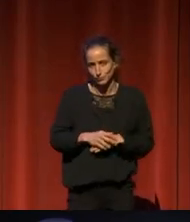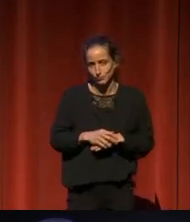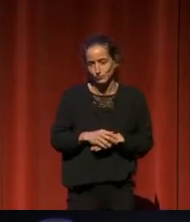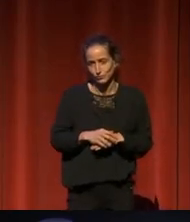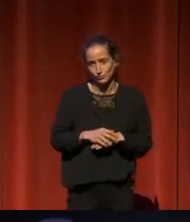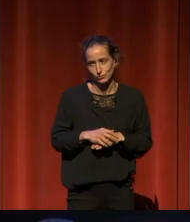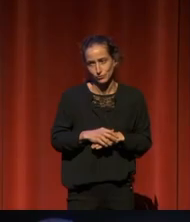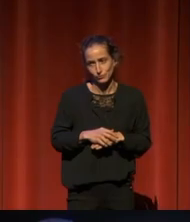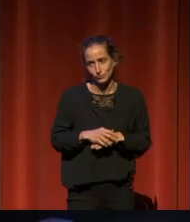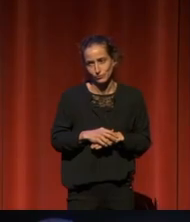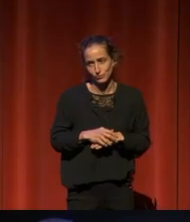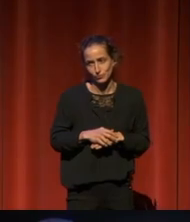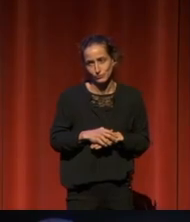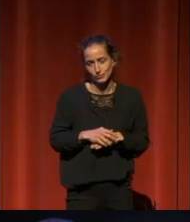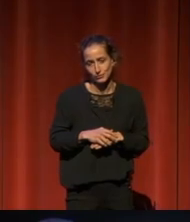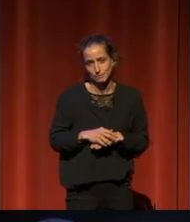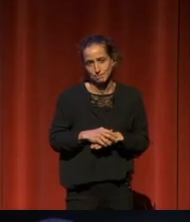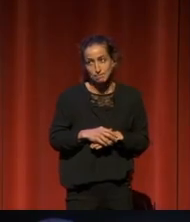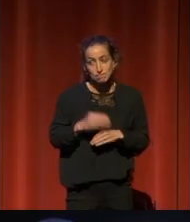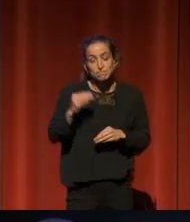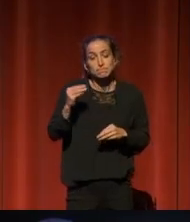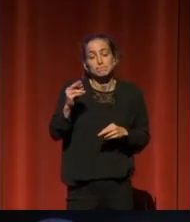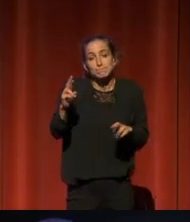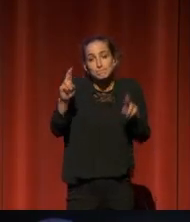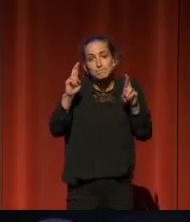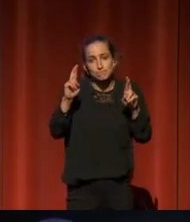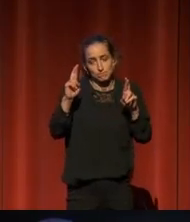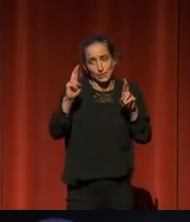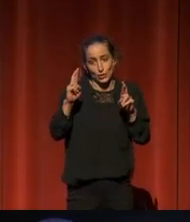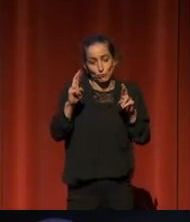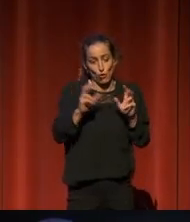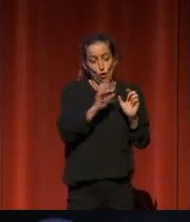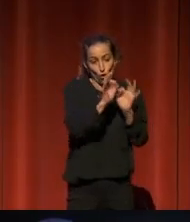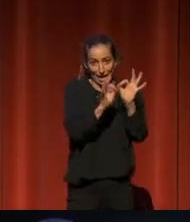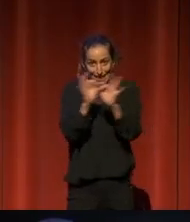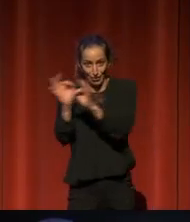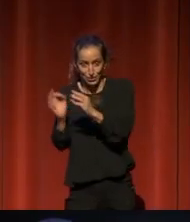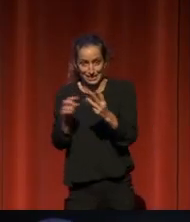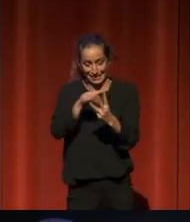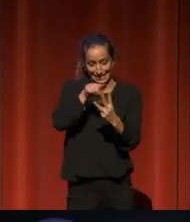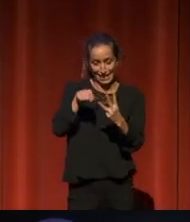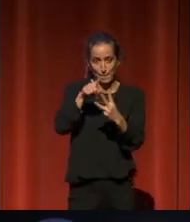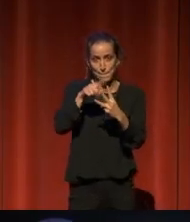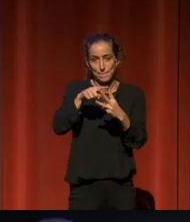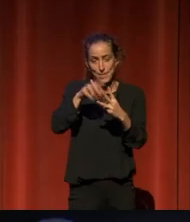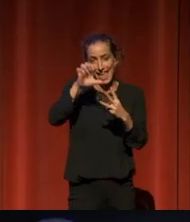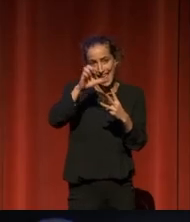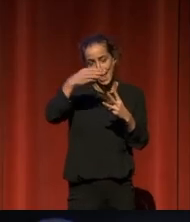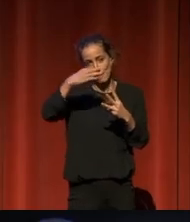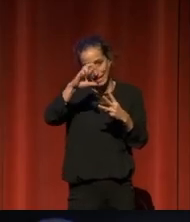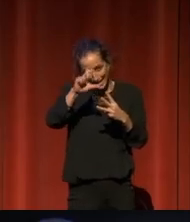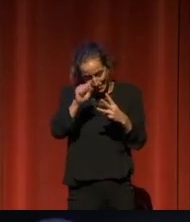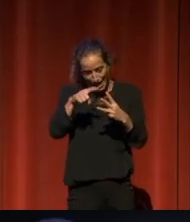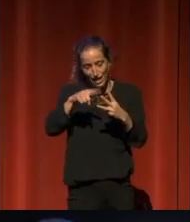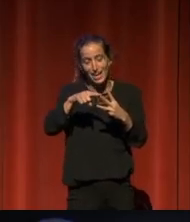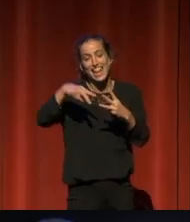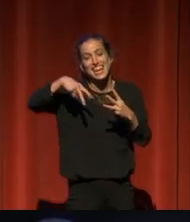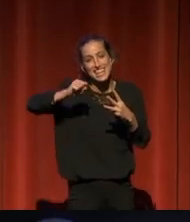esencial Espero que las tres organizaciones blle ep